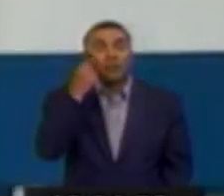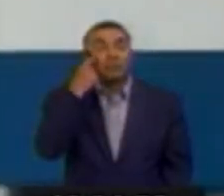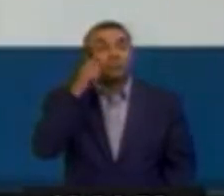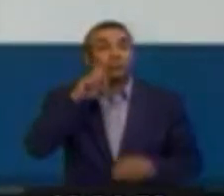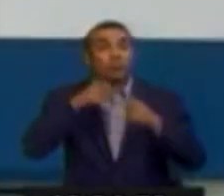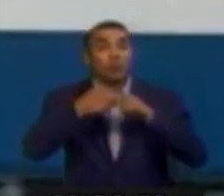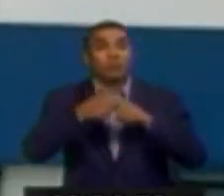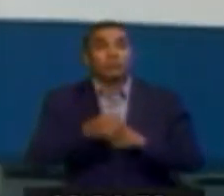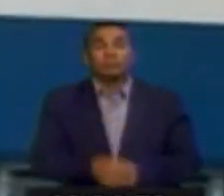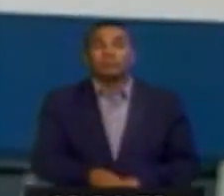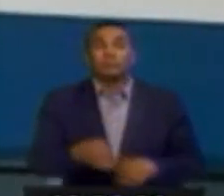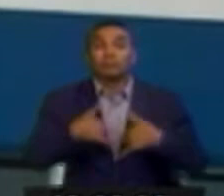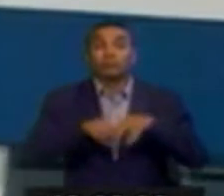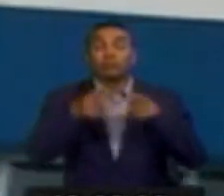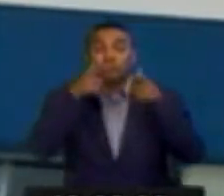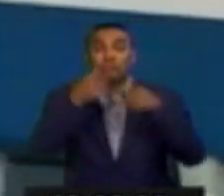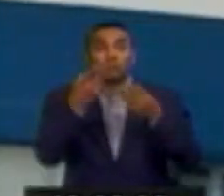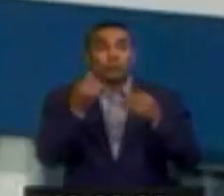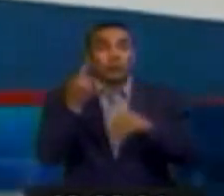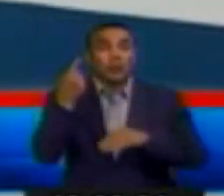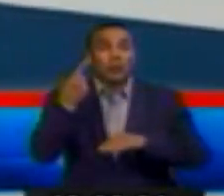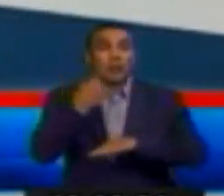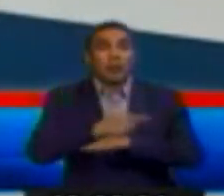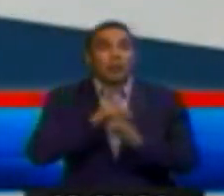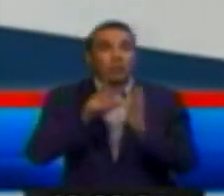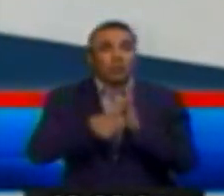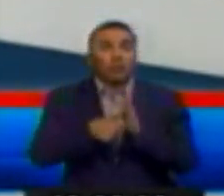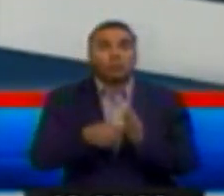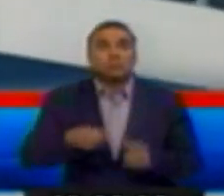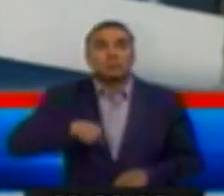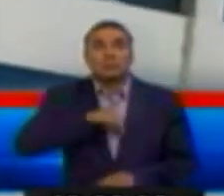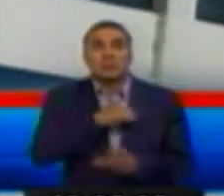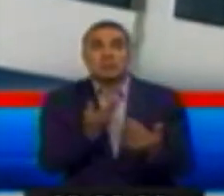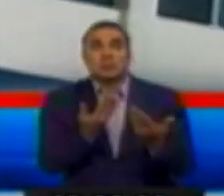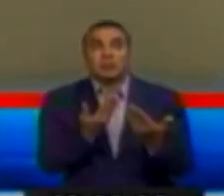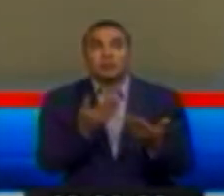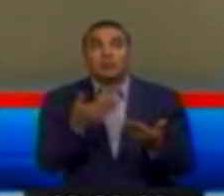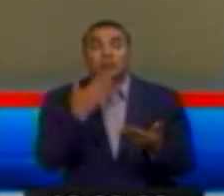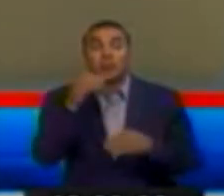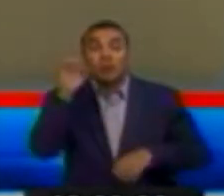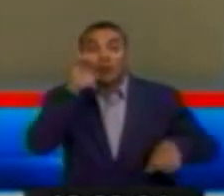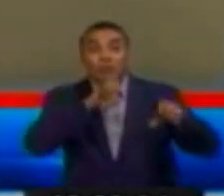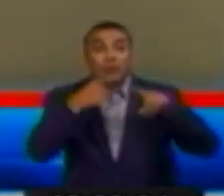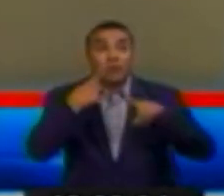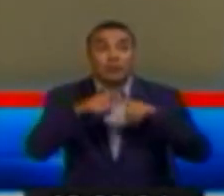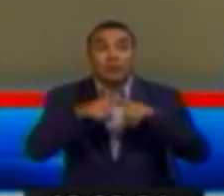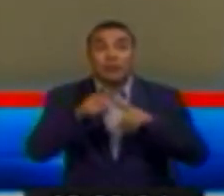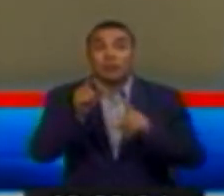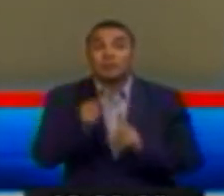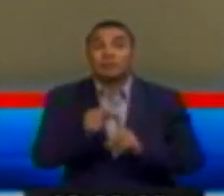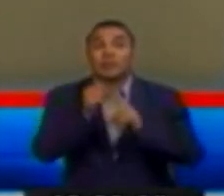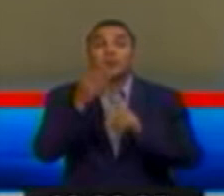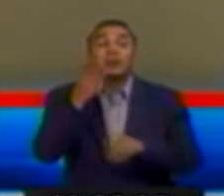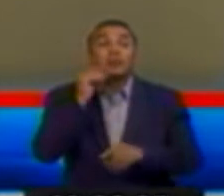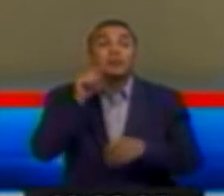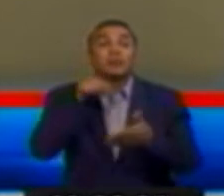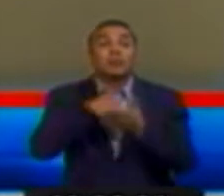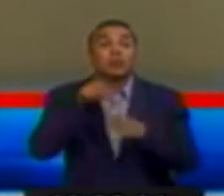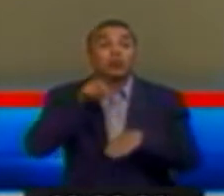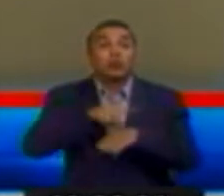oficial continuará en observación por varios días. Estamos esperando la evaluación de las diferentes especialidades que